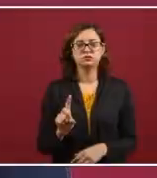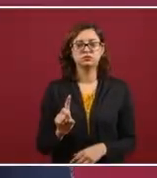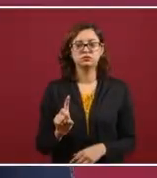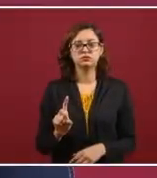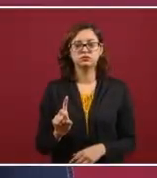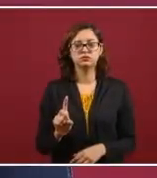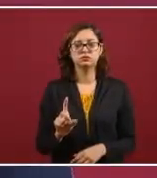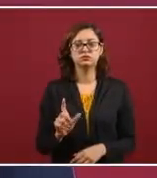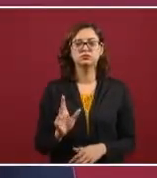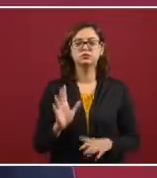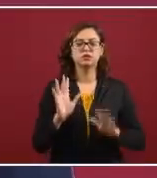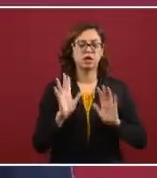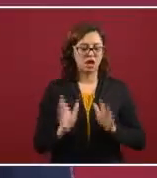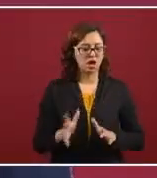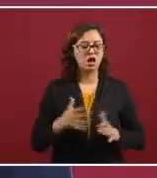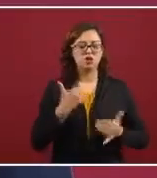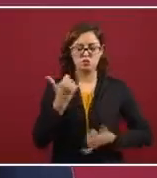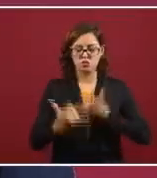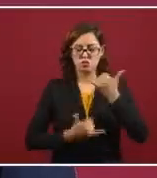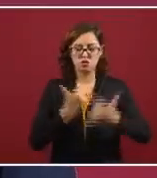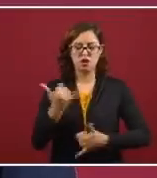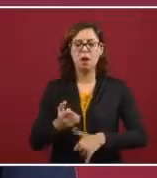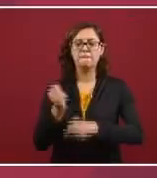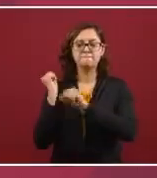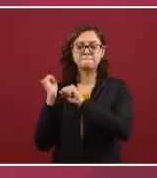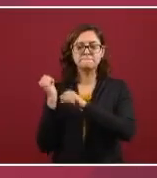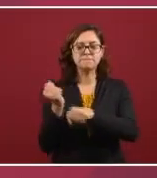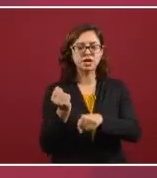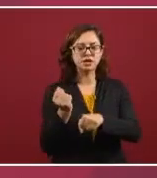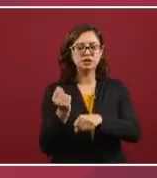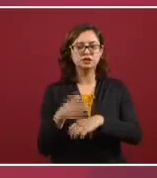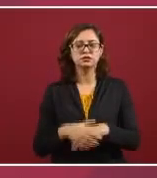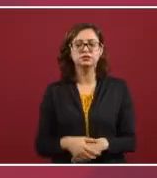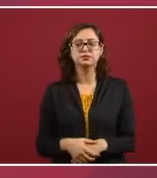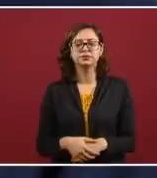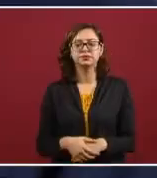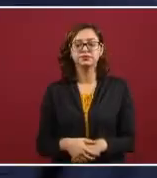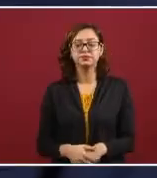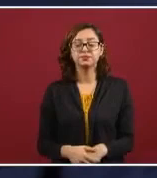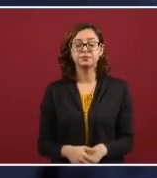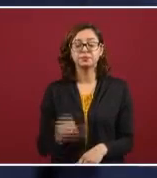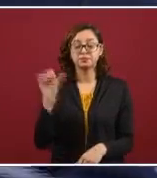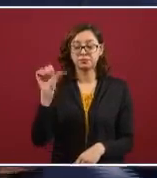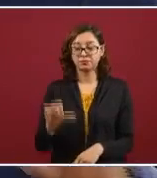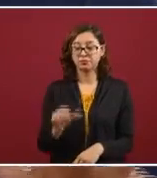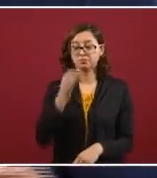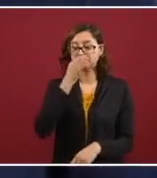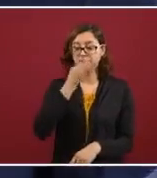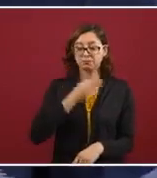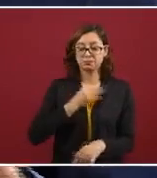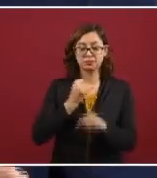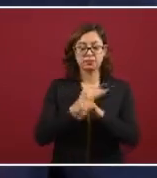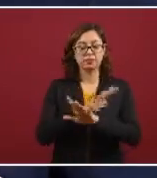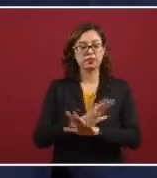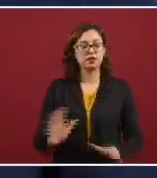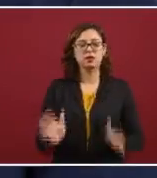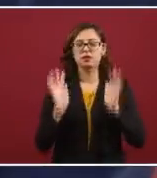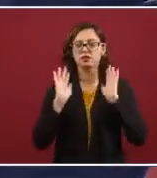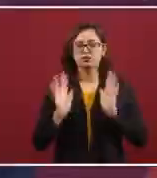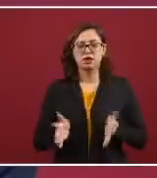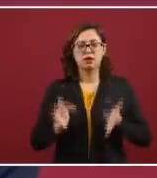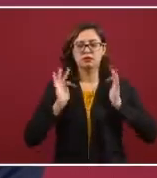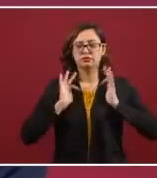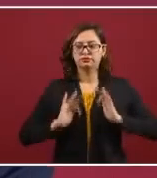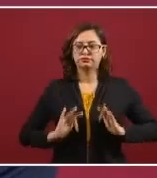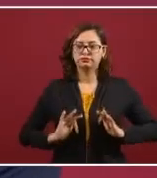hubo juegos de béisbol. Hoy el informe que tengo es que hay normalidad. Le